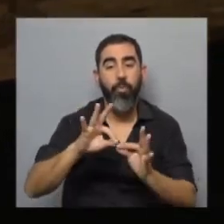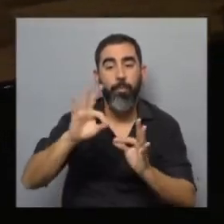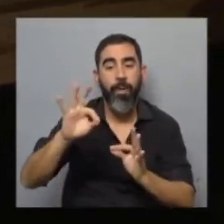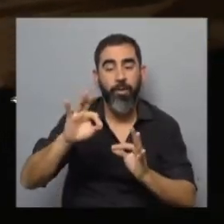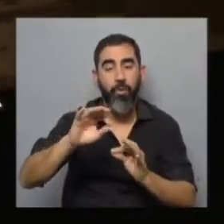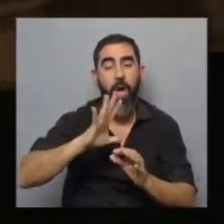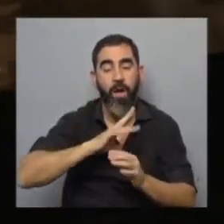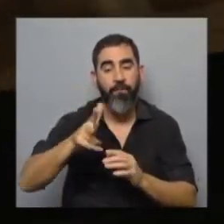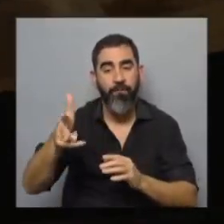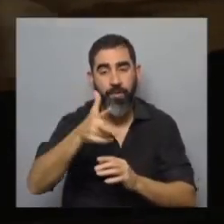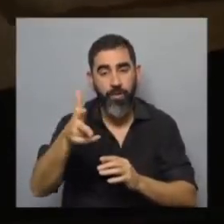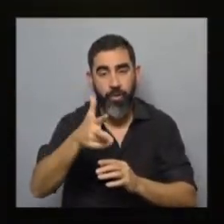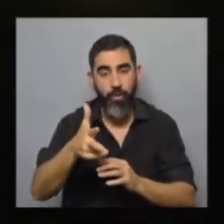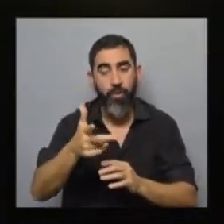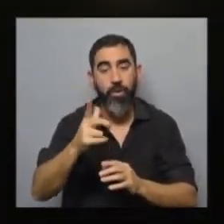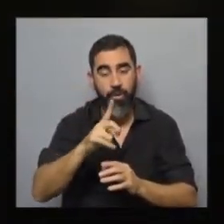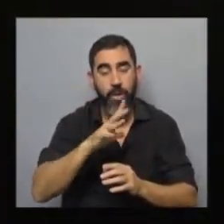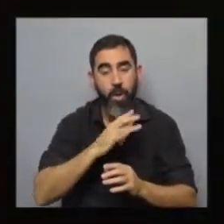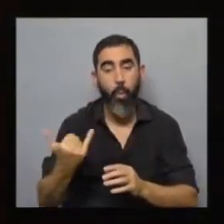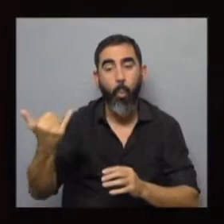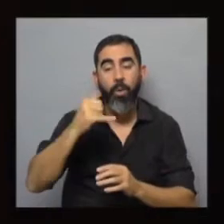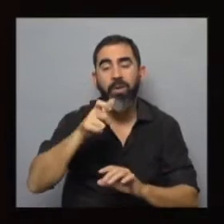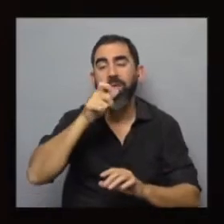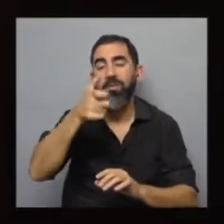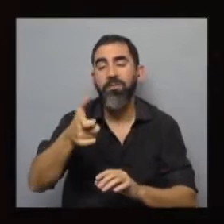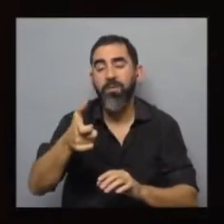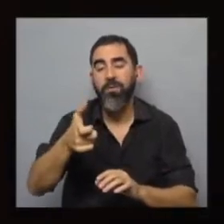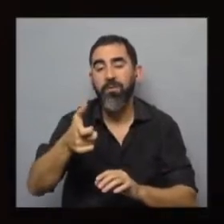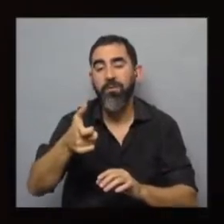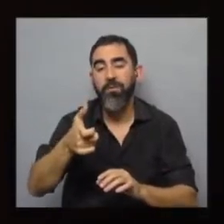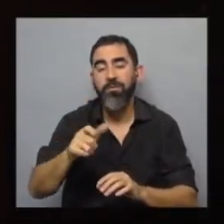hay video. Por lo tanto, nos contó qué significa